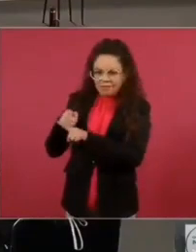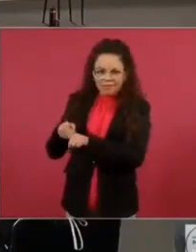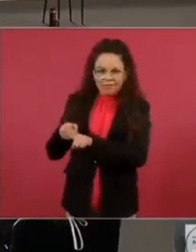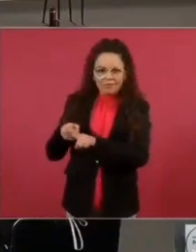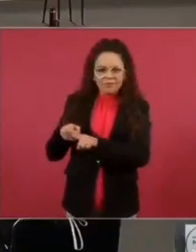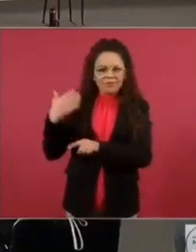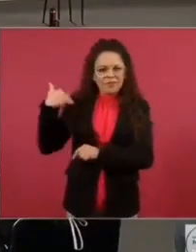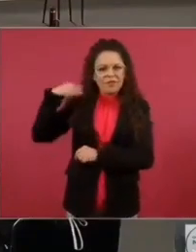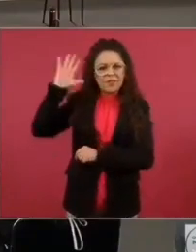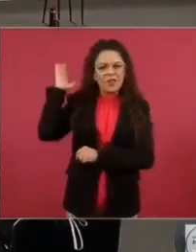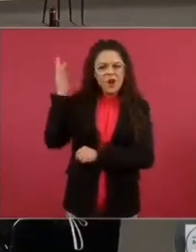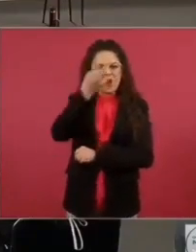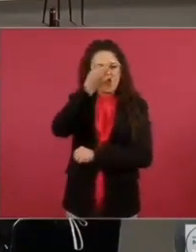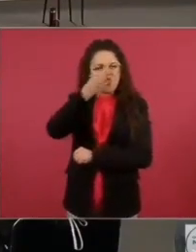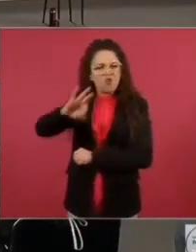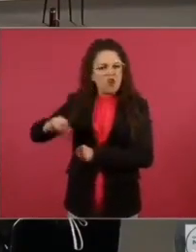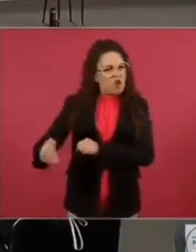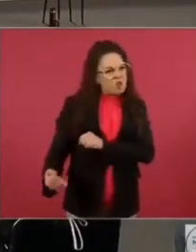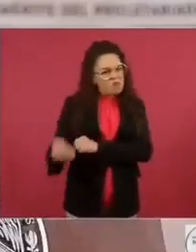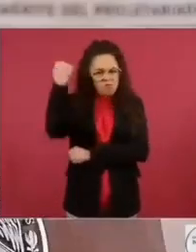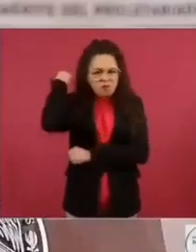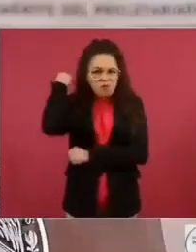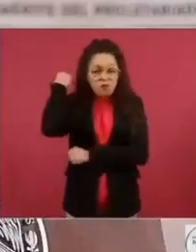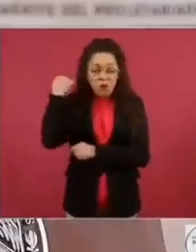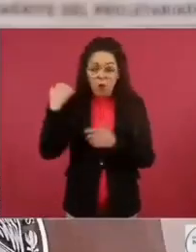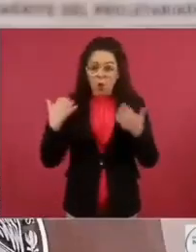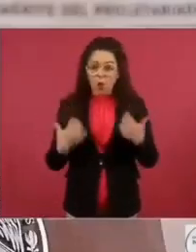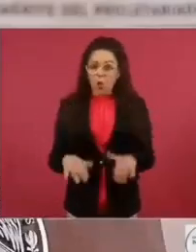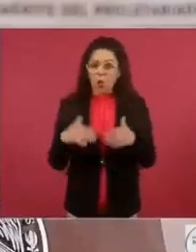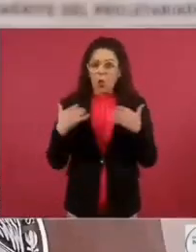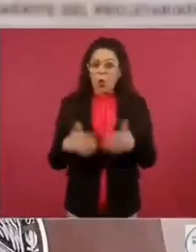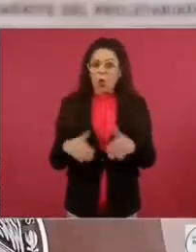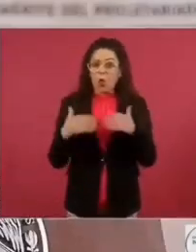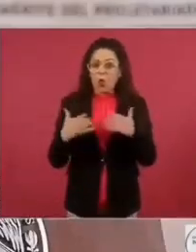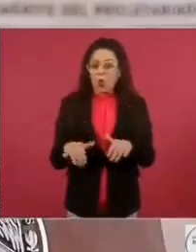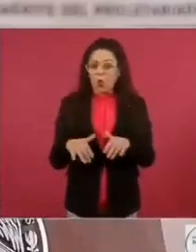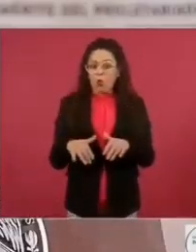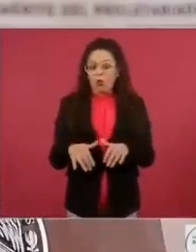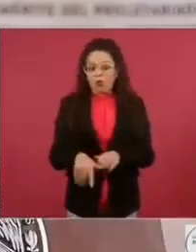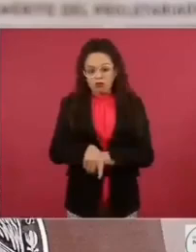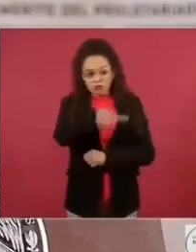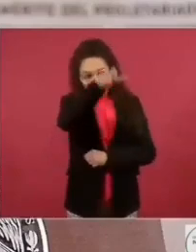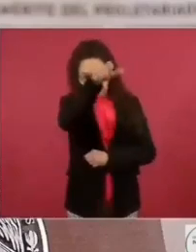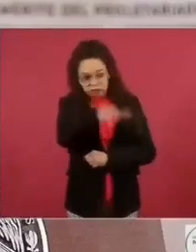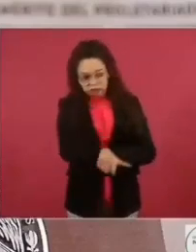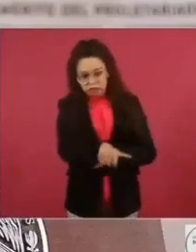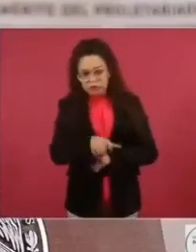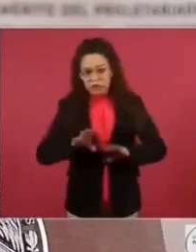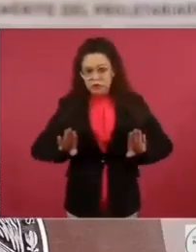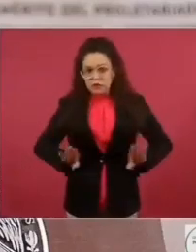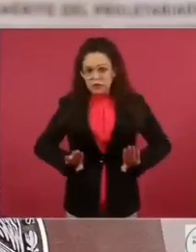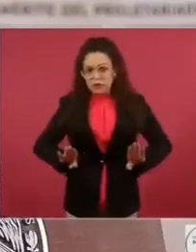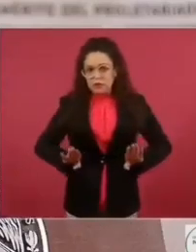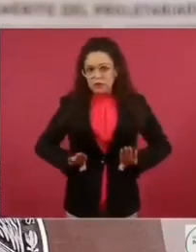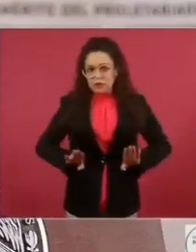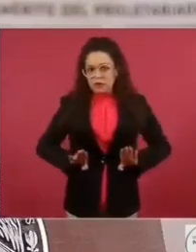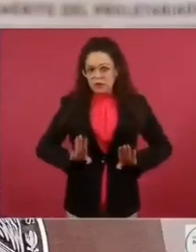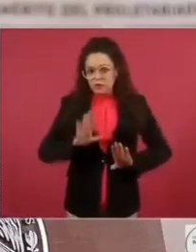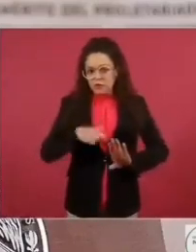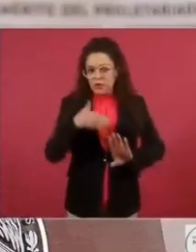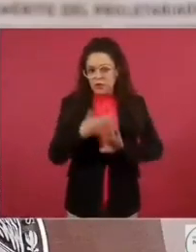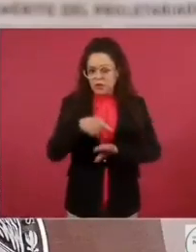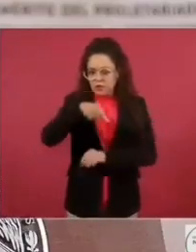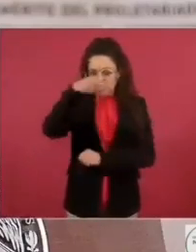Porque lo que pasó hoy en conferencia mañanera no se había visto desde hace mucho tiempo. Se veía así, pero con el tema